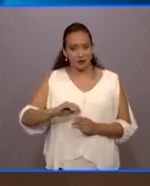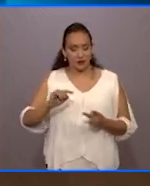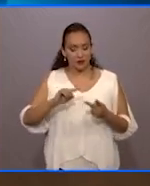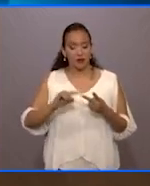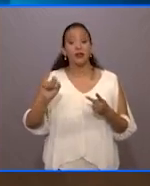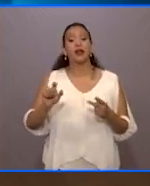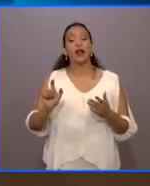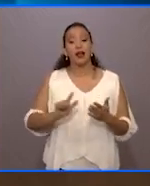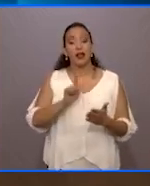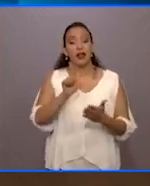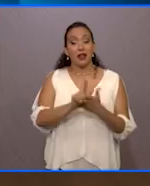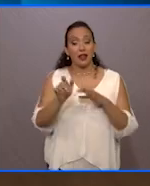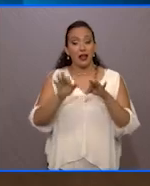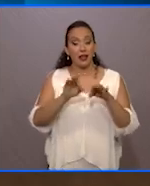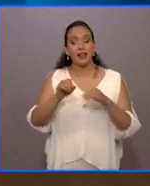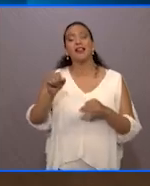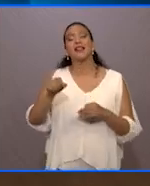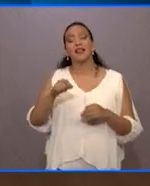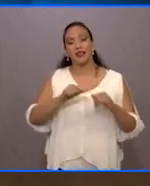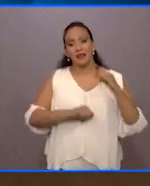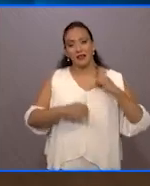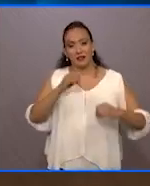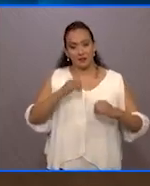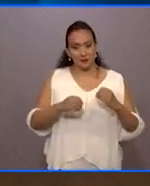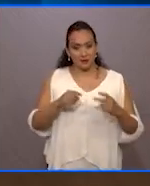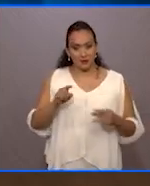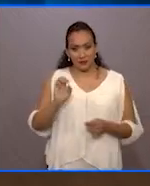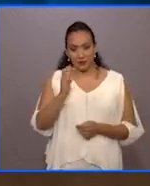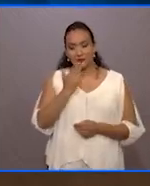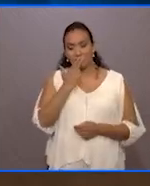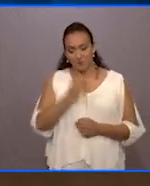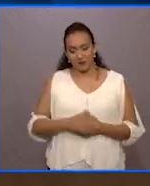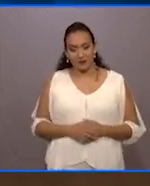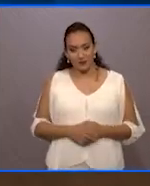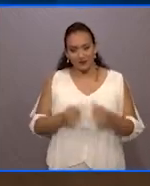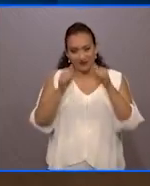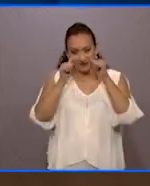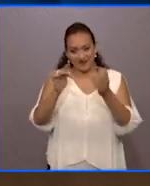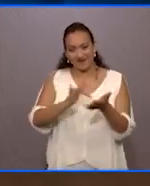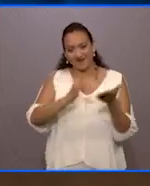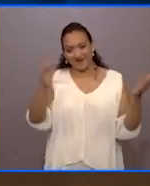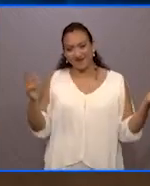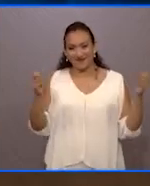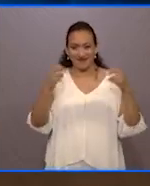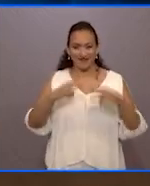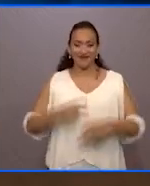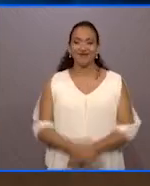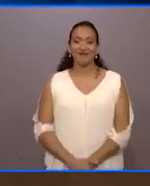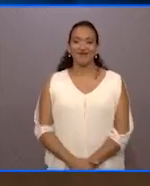de la Ley Orgánica del Poder Legislativo de Chihuahua. Nos vemos en la próxima.